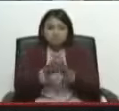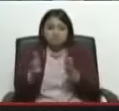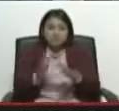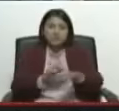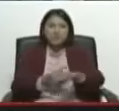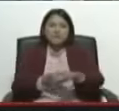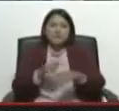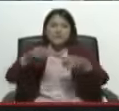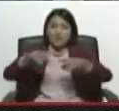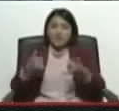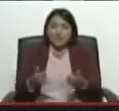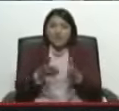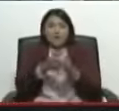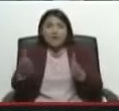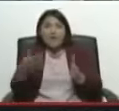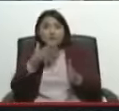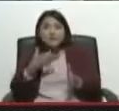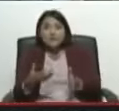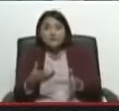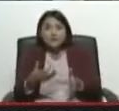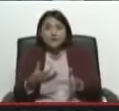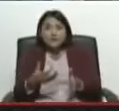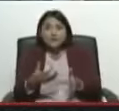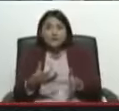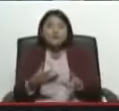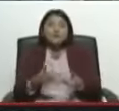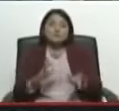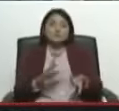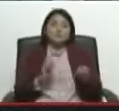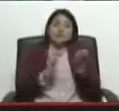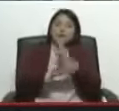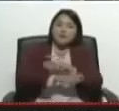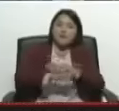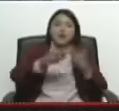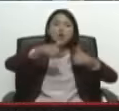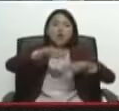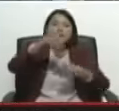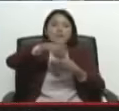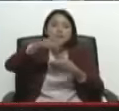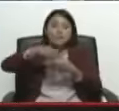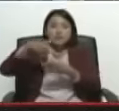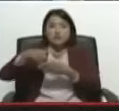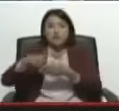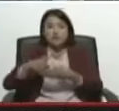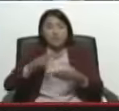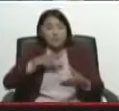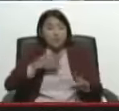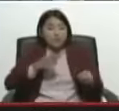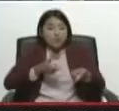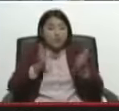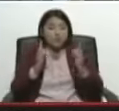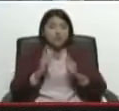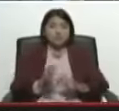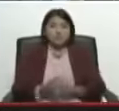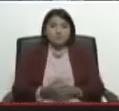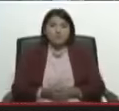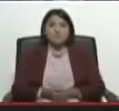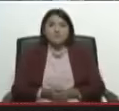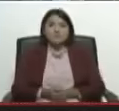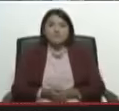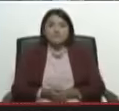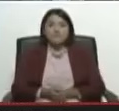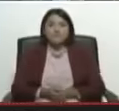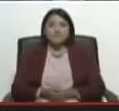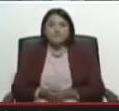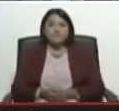a diciembre, de poder moverse de su centro tradicional o si se